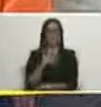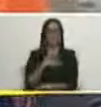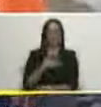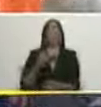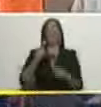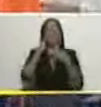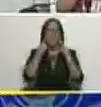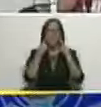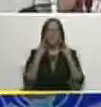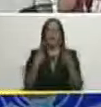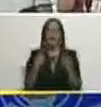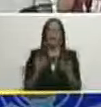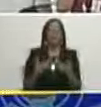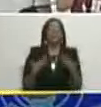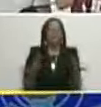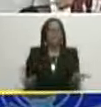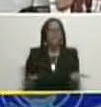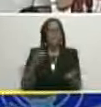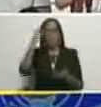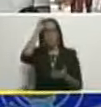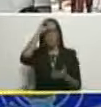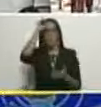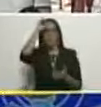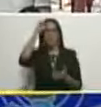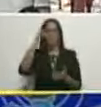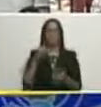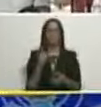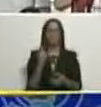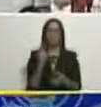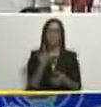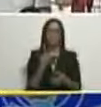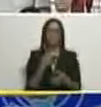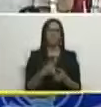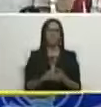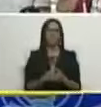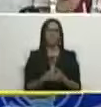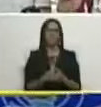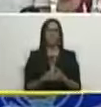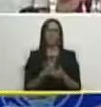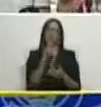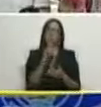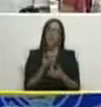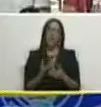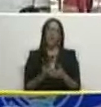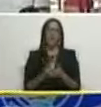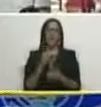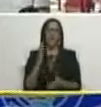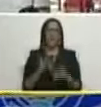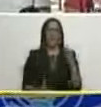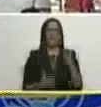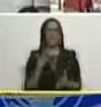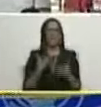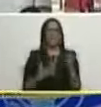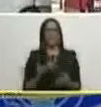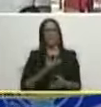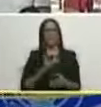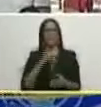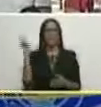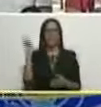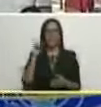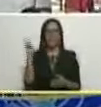Vamos a ver qué opina un gran atleta y medallista